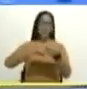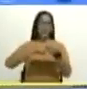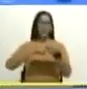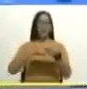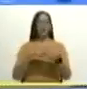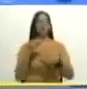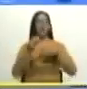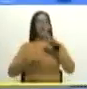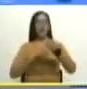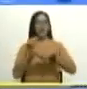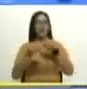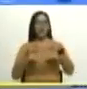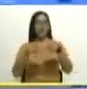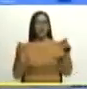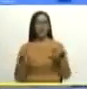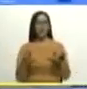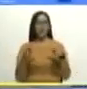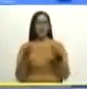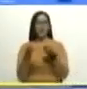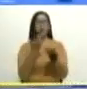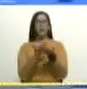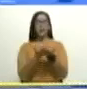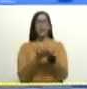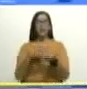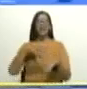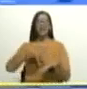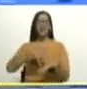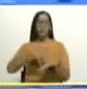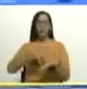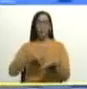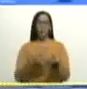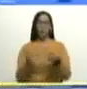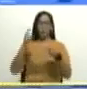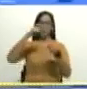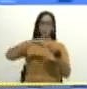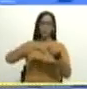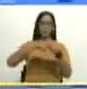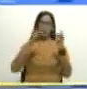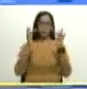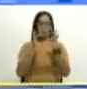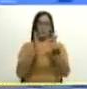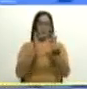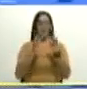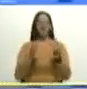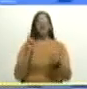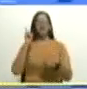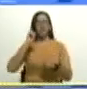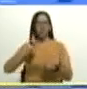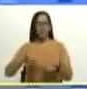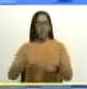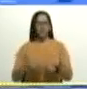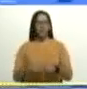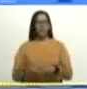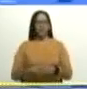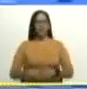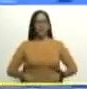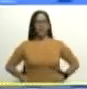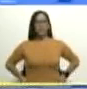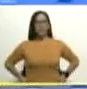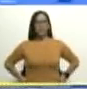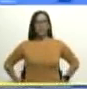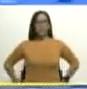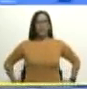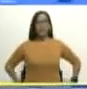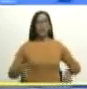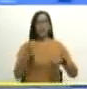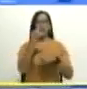lo que va a ser una zona económica especial en Carabobo. Y se trata también de la zona